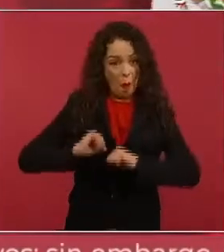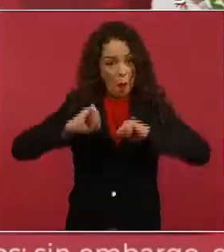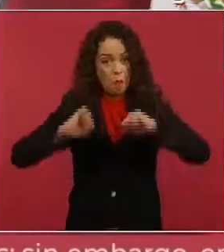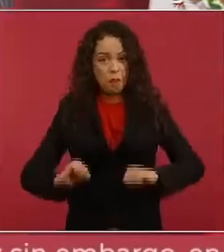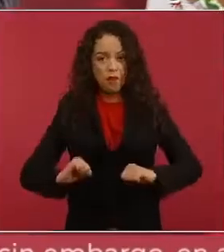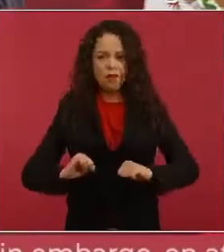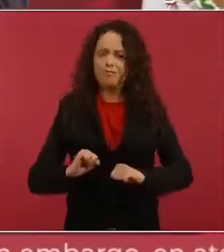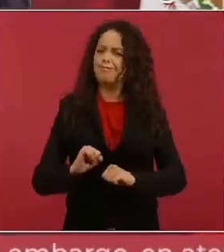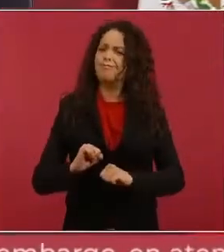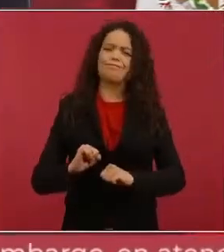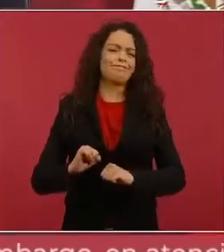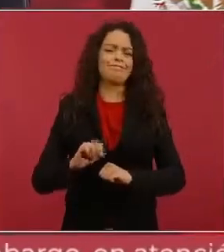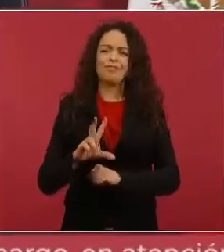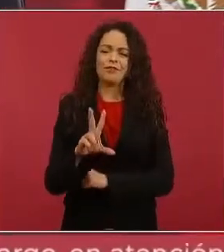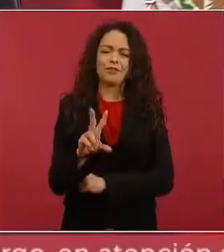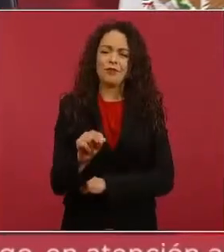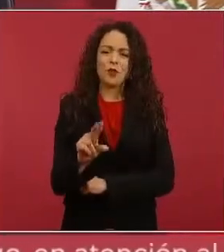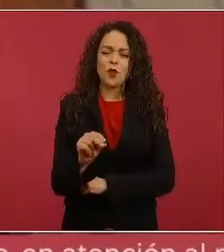arbitrariedad.